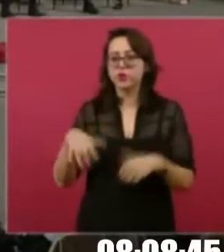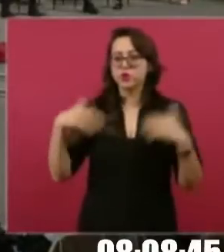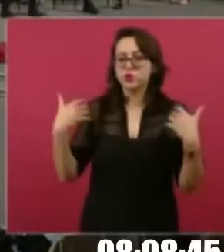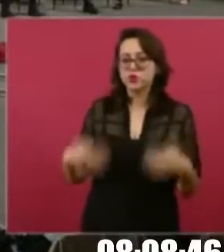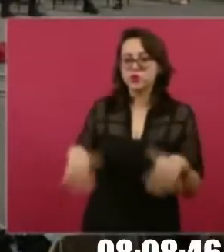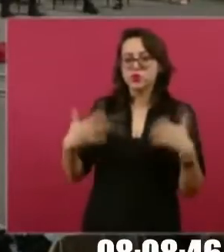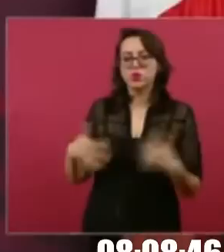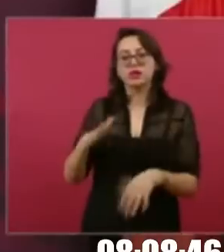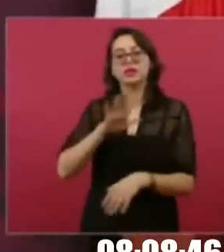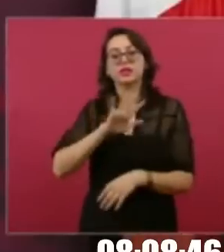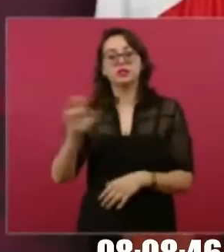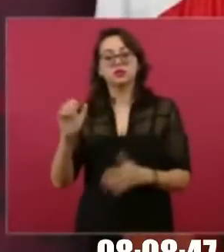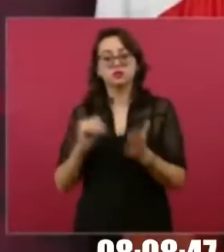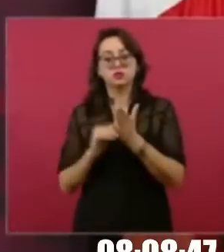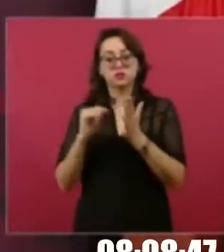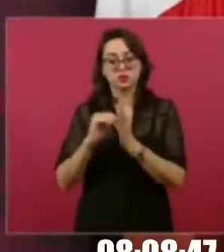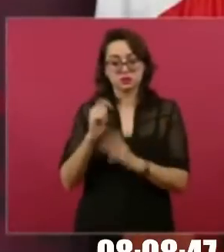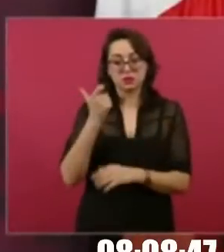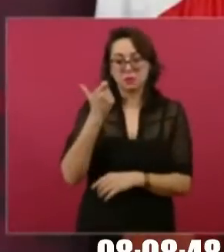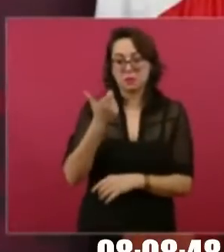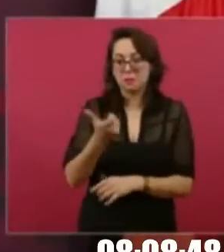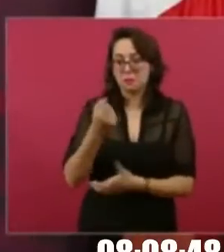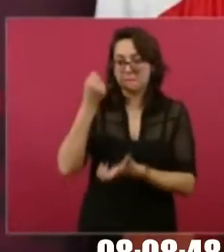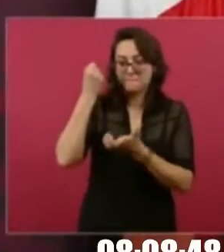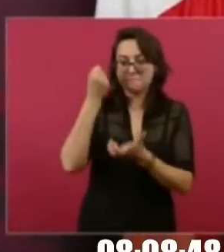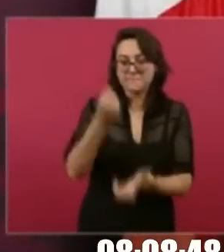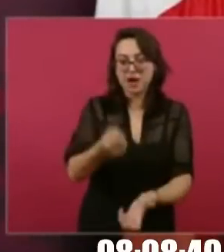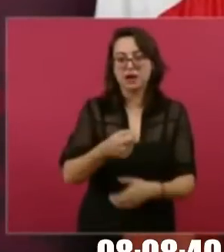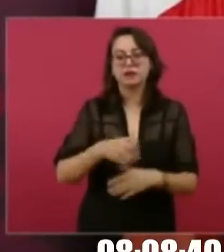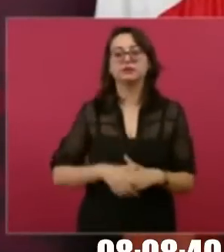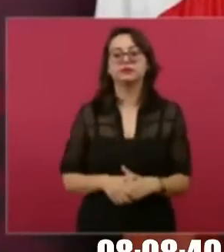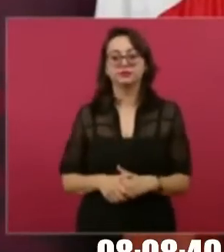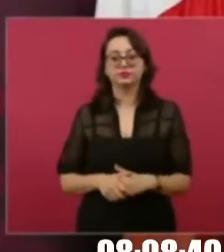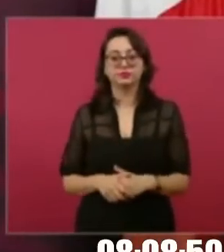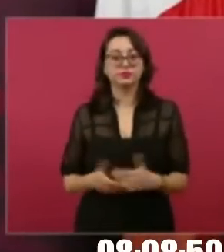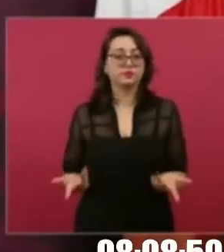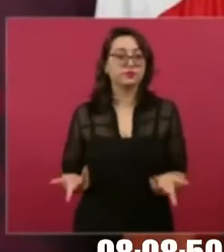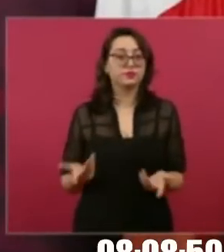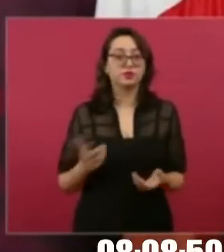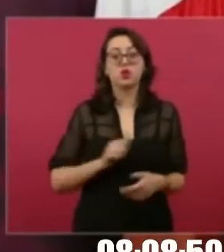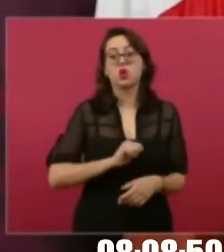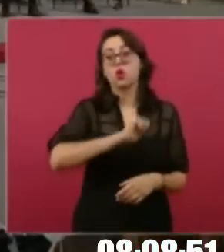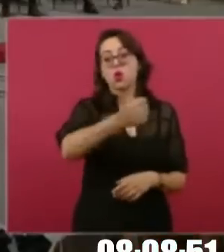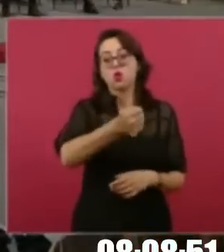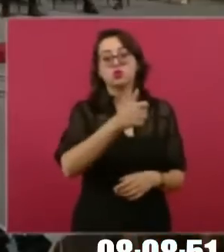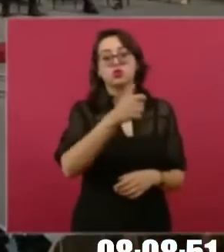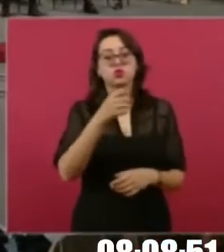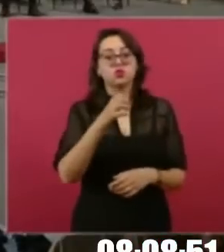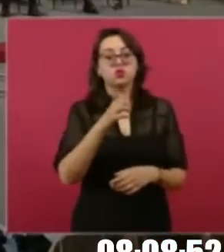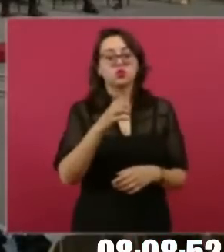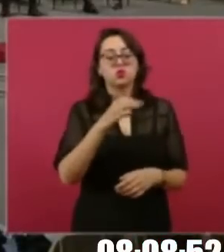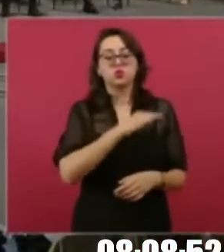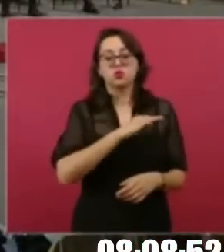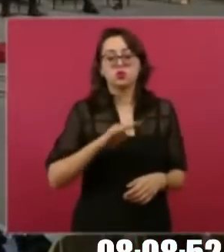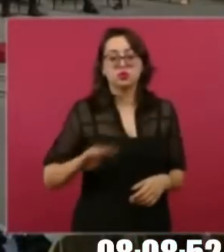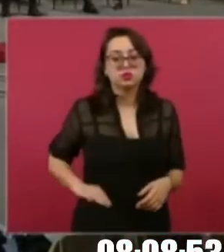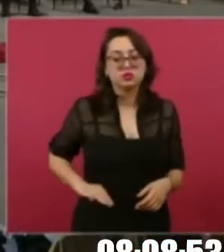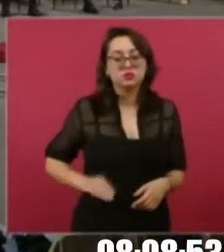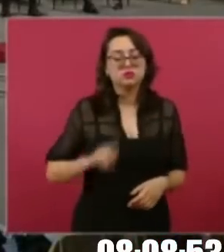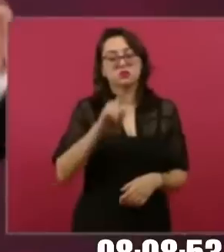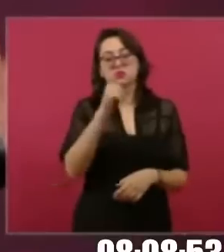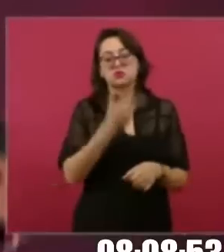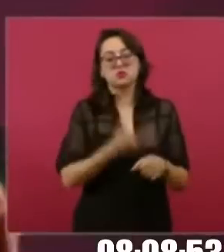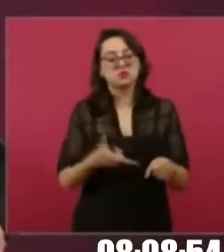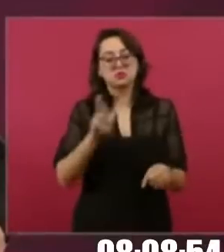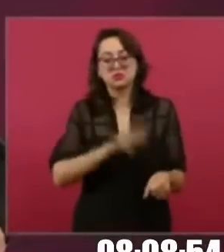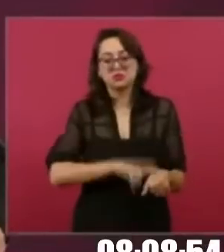de pesos y la clínica del ISSSTE de Mulegé no sirve está buscando a ver si es